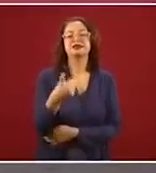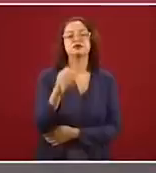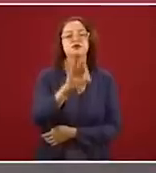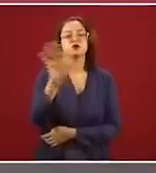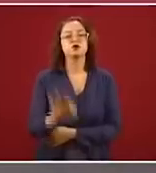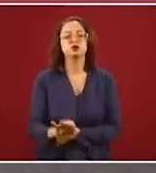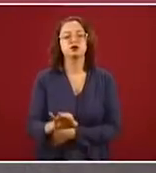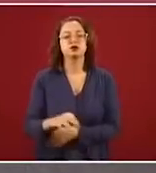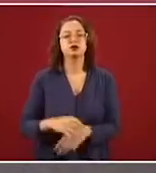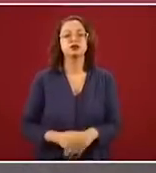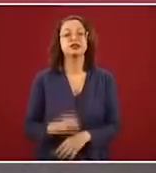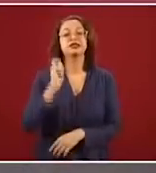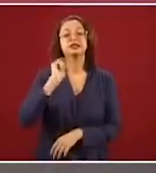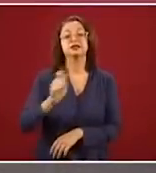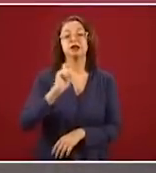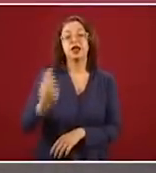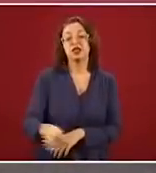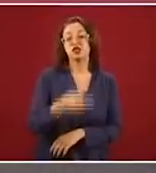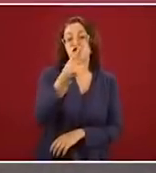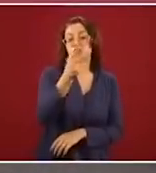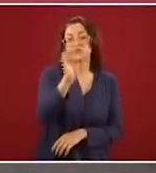O sea, dos